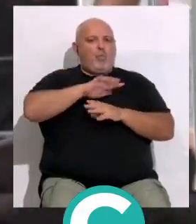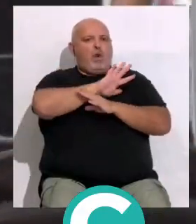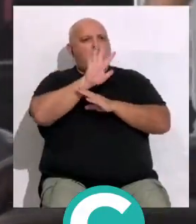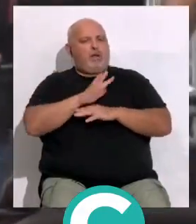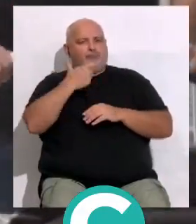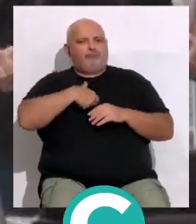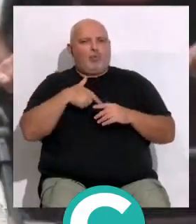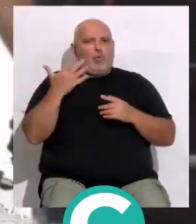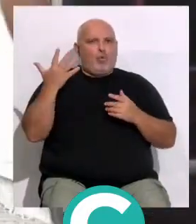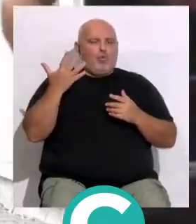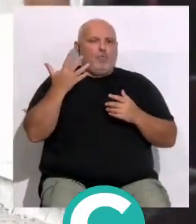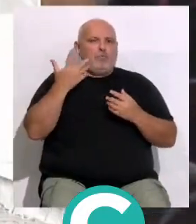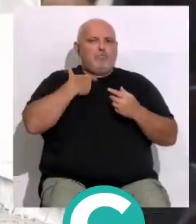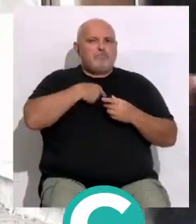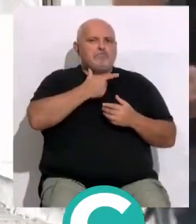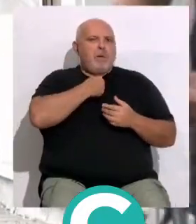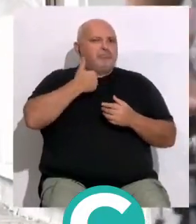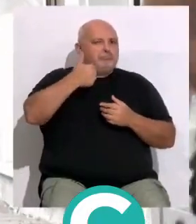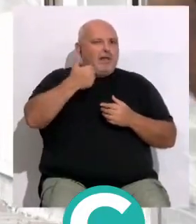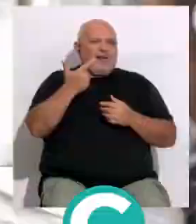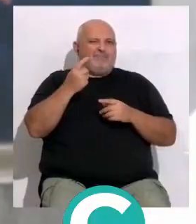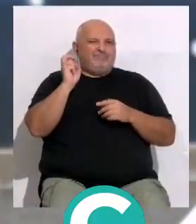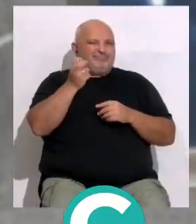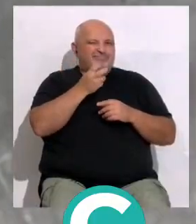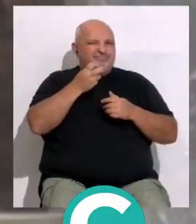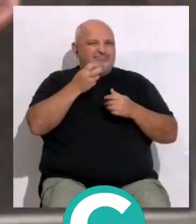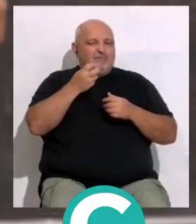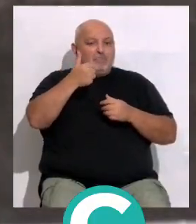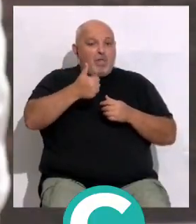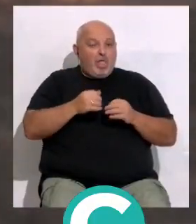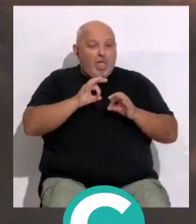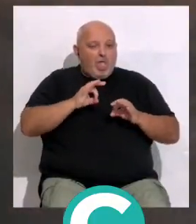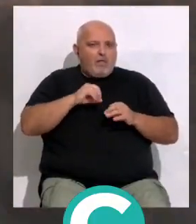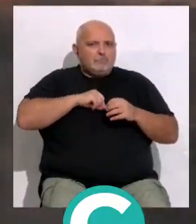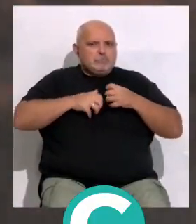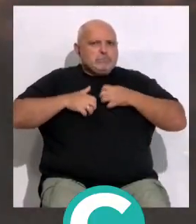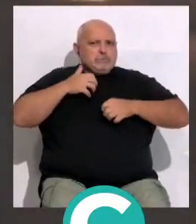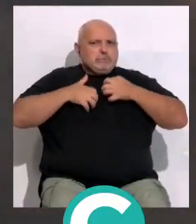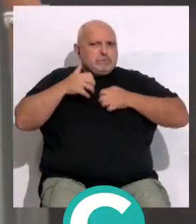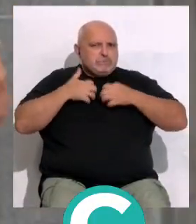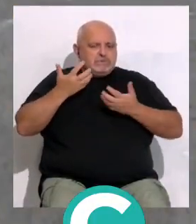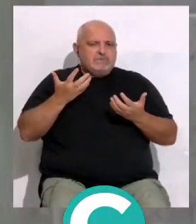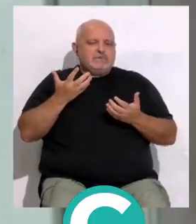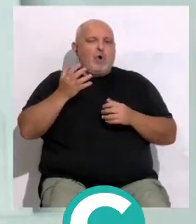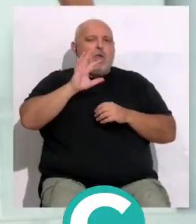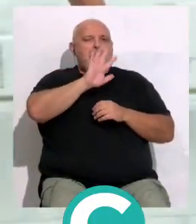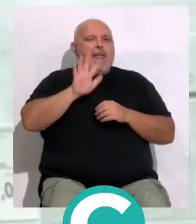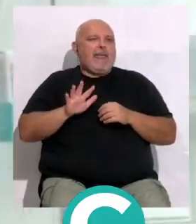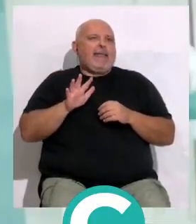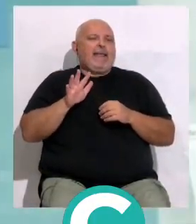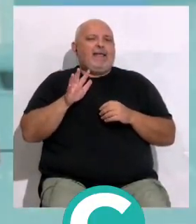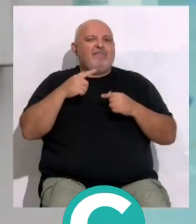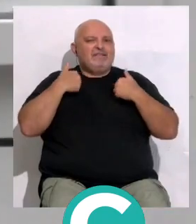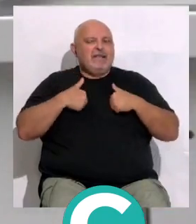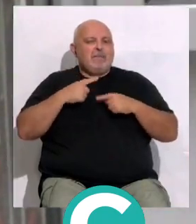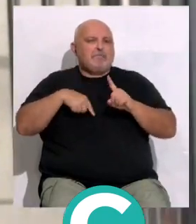como sí, el que nos digan me gusta, los likes, el que tengamos que tener una imagen siempre, no solo